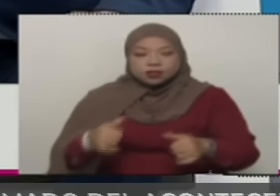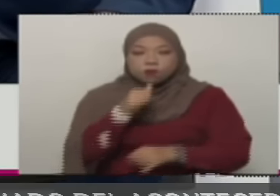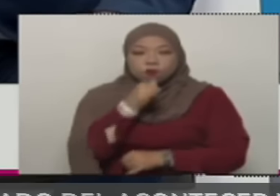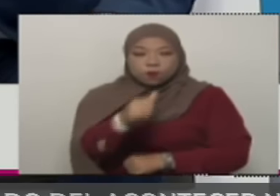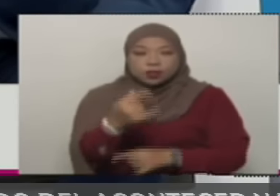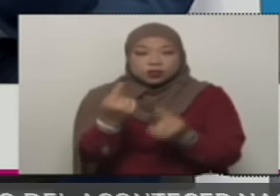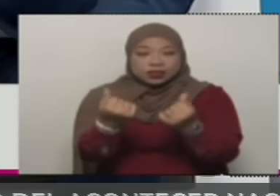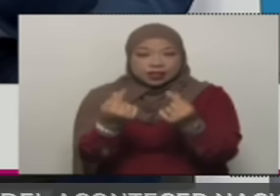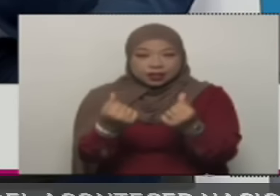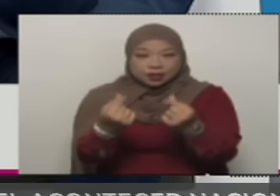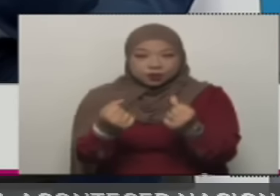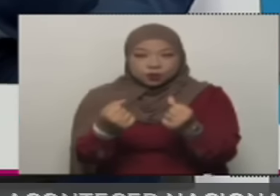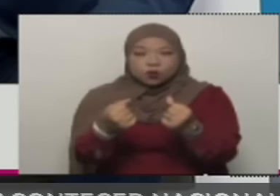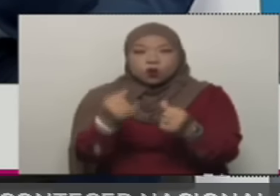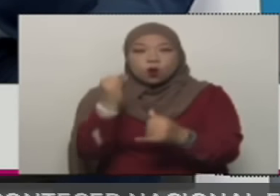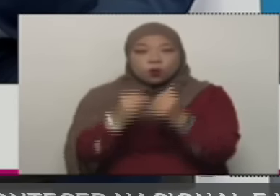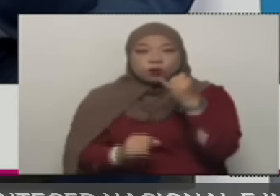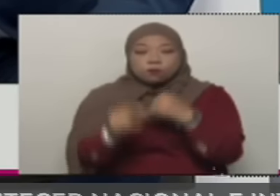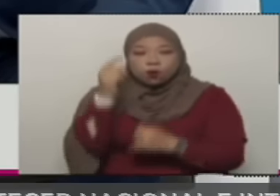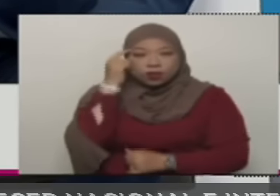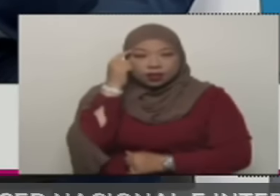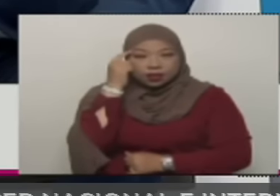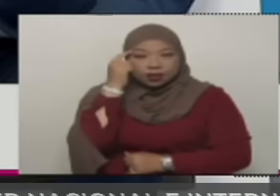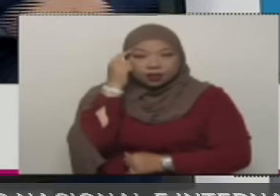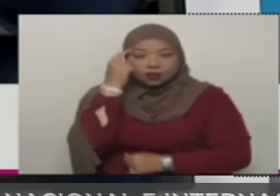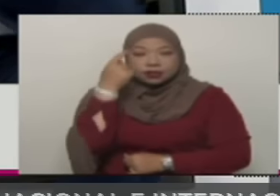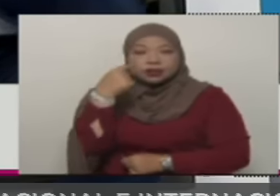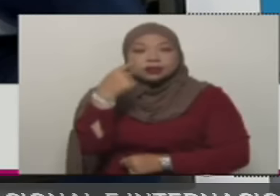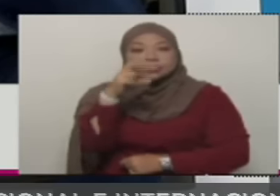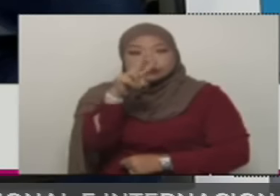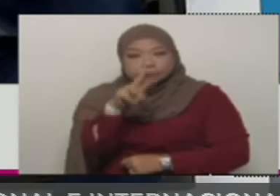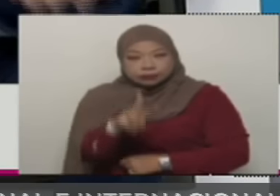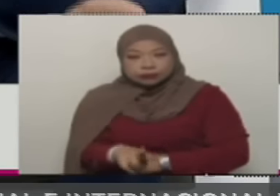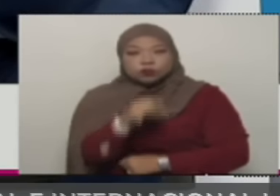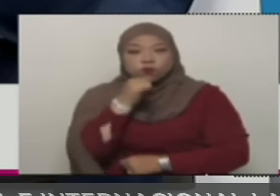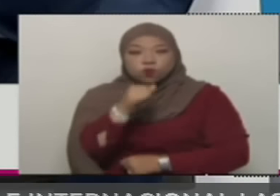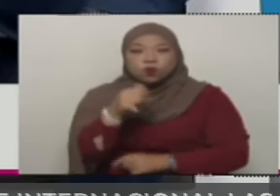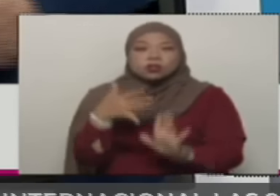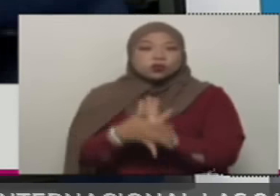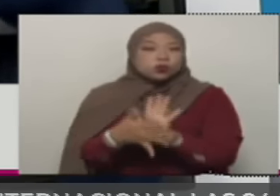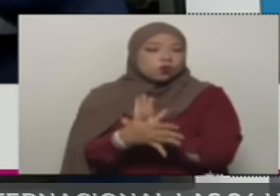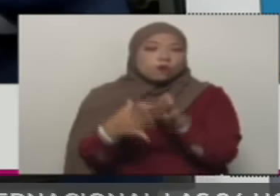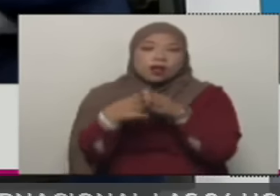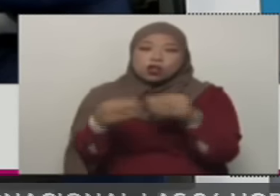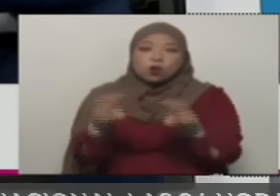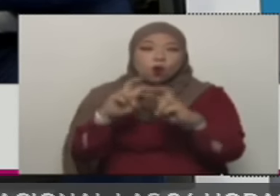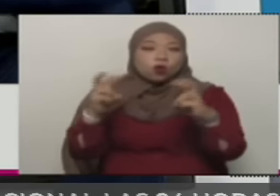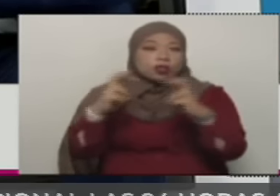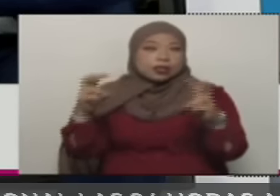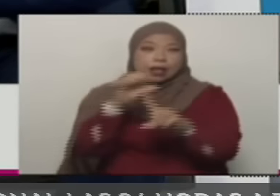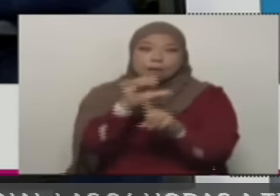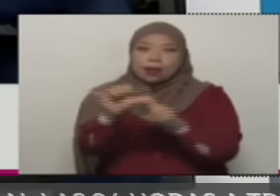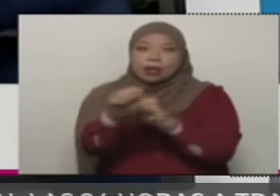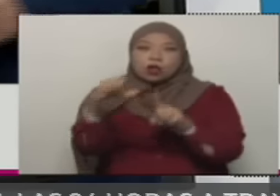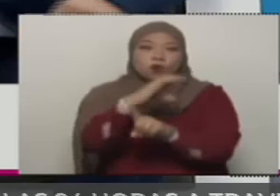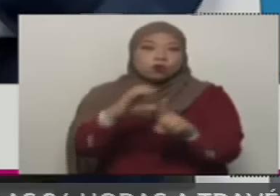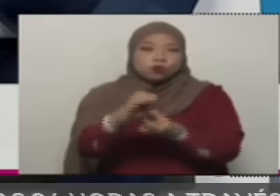está de más decir que estos últimos días han sido noticiosos desde todo punto de vista. Y el